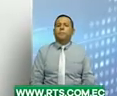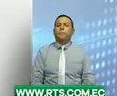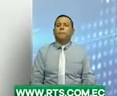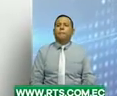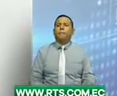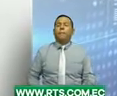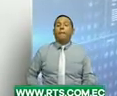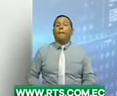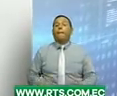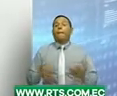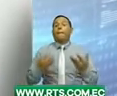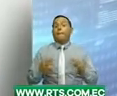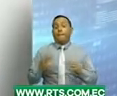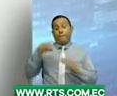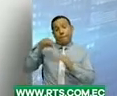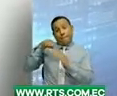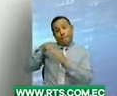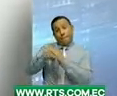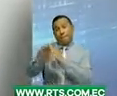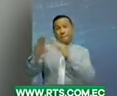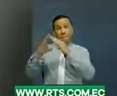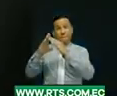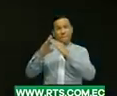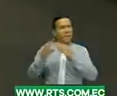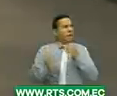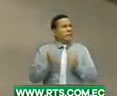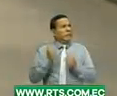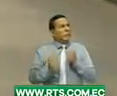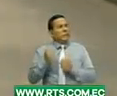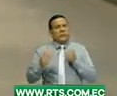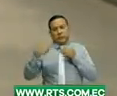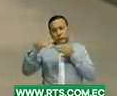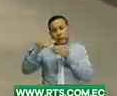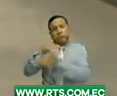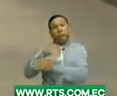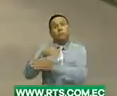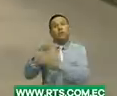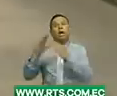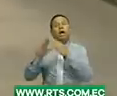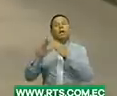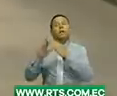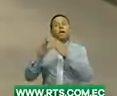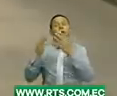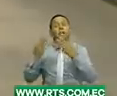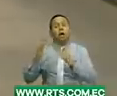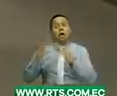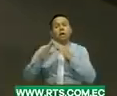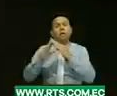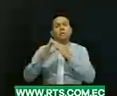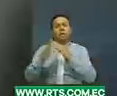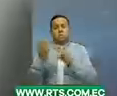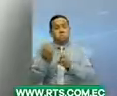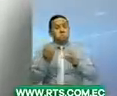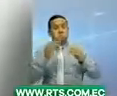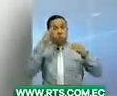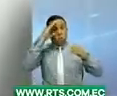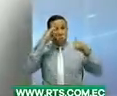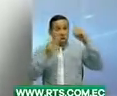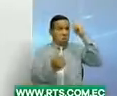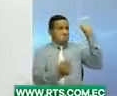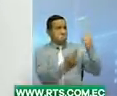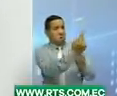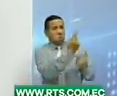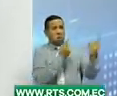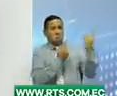Se ingresa a una vivienda, policías llegan al lugar, incluso había con el arma cortopunzante queriendo agredir a los policías. Él